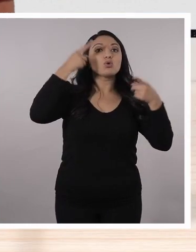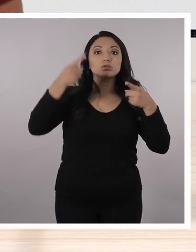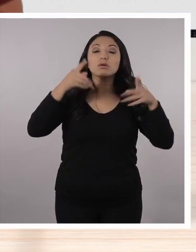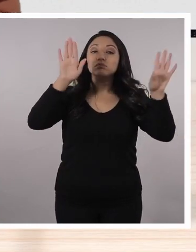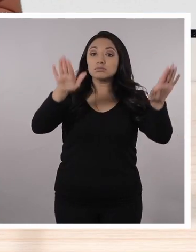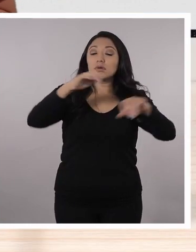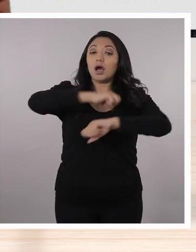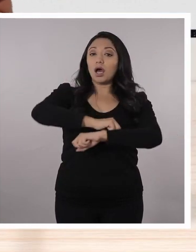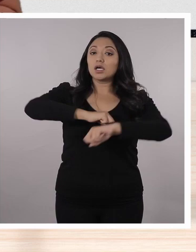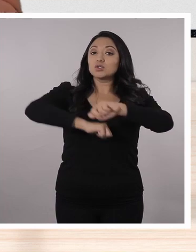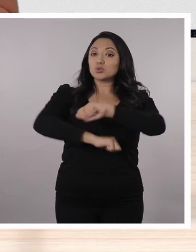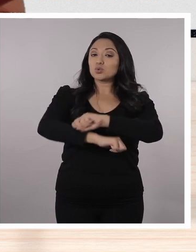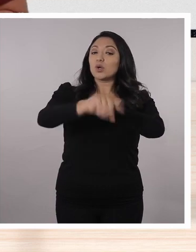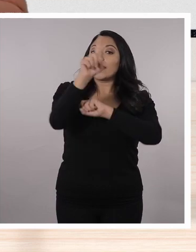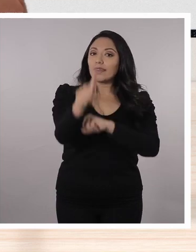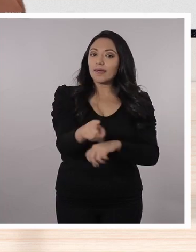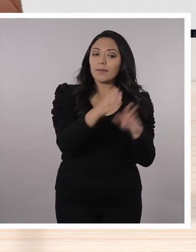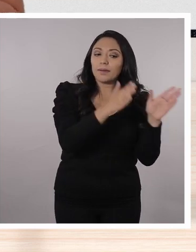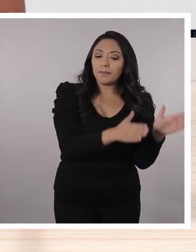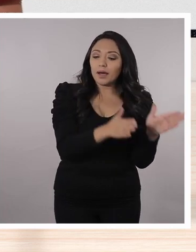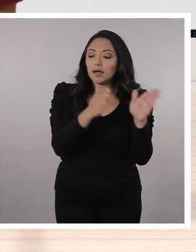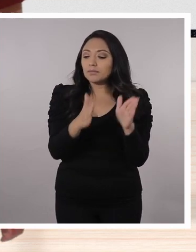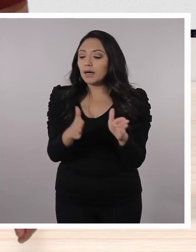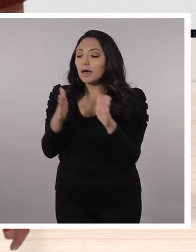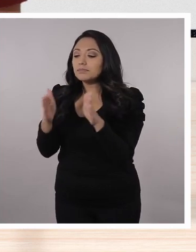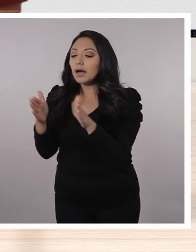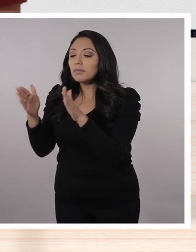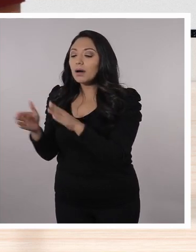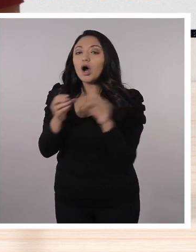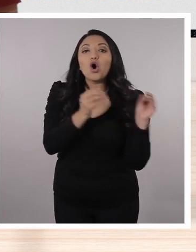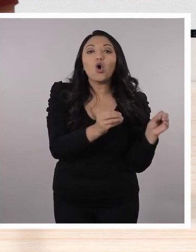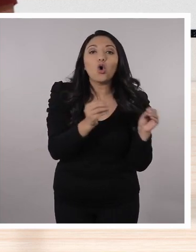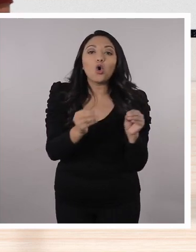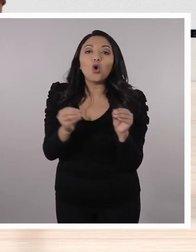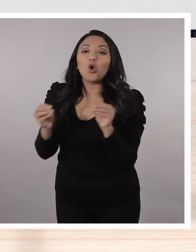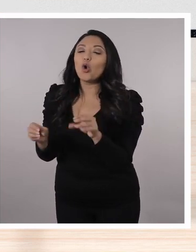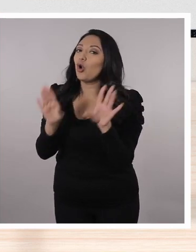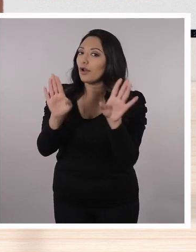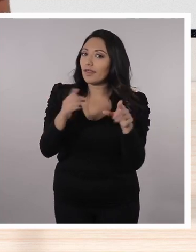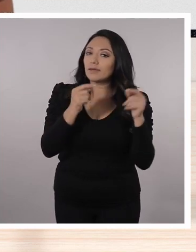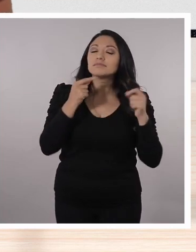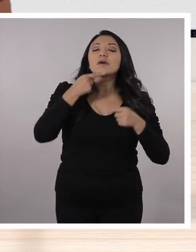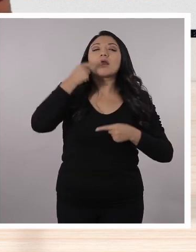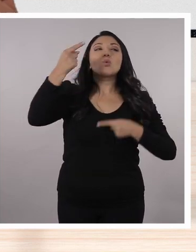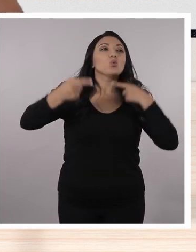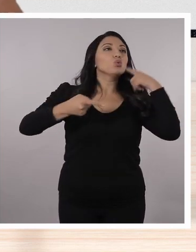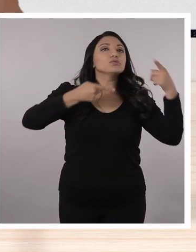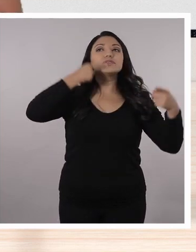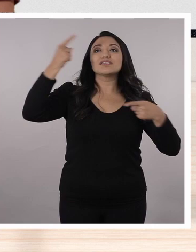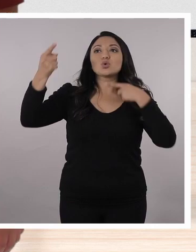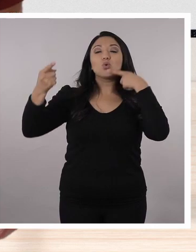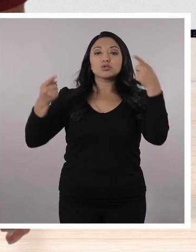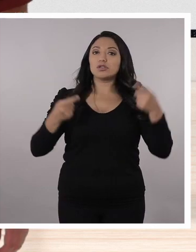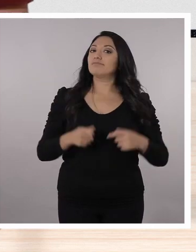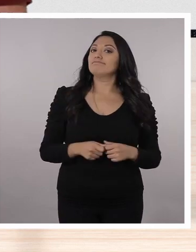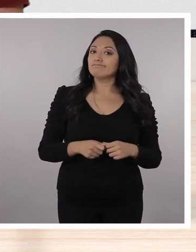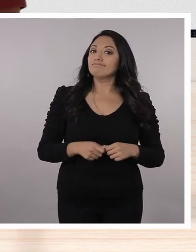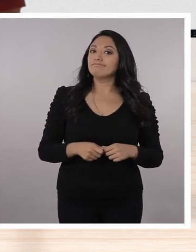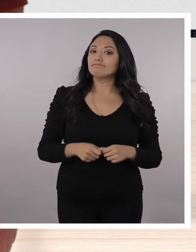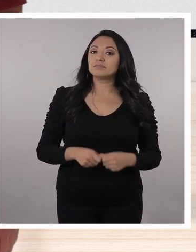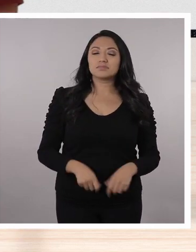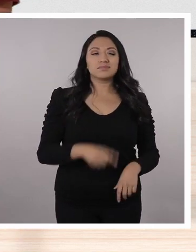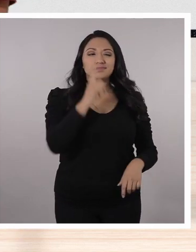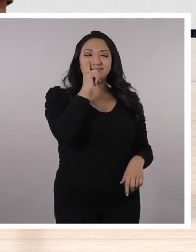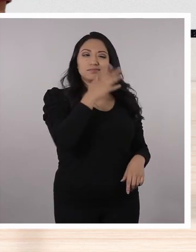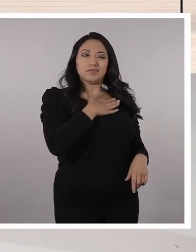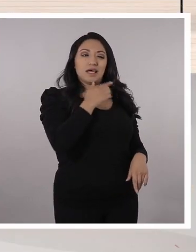una estructura y que hay que saber y poner en práctica esa escritura si queremos tener un buen discurso y ser unos buenos oradores. Pues